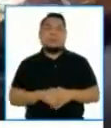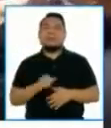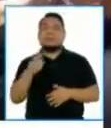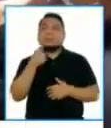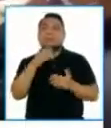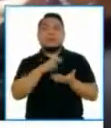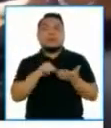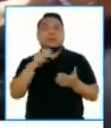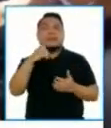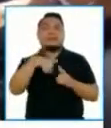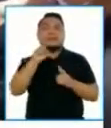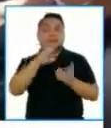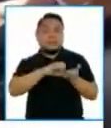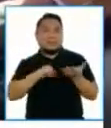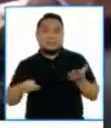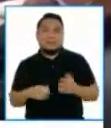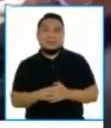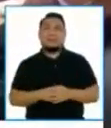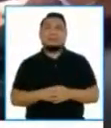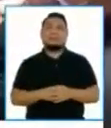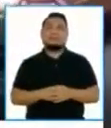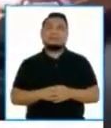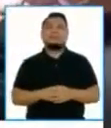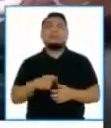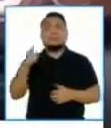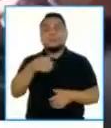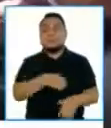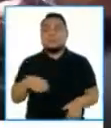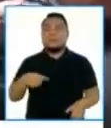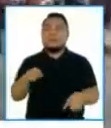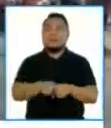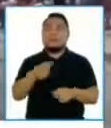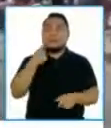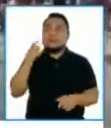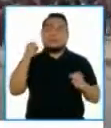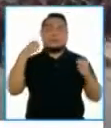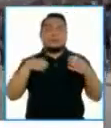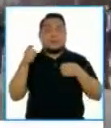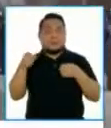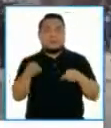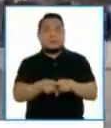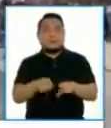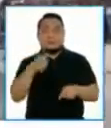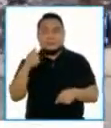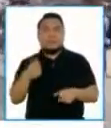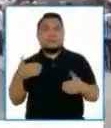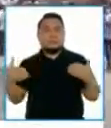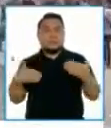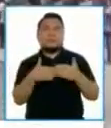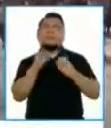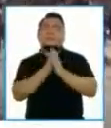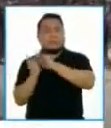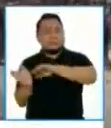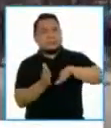de CTS y de gratificación. Ahí todavía. El parlamentario también pidió a los manifestantes levantar definitivamente el bloqueo a fin de